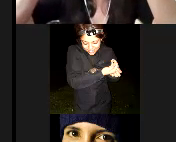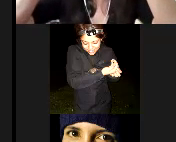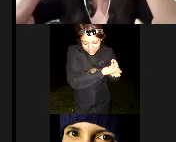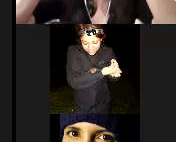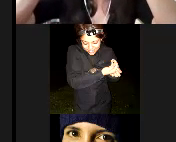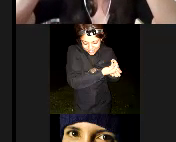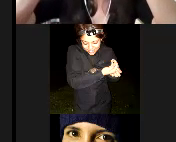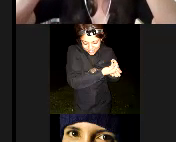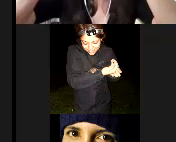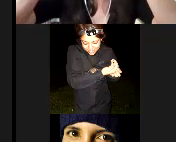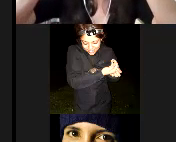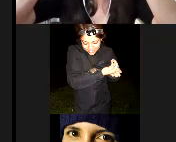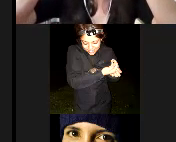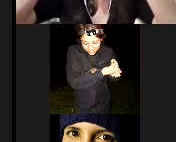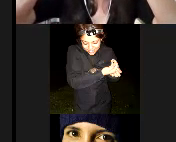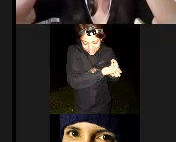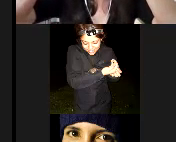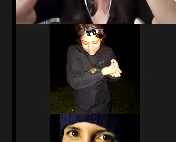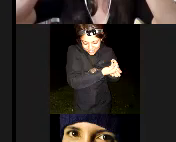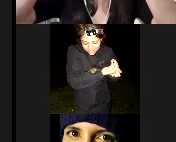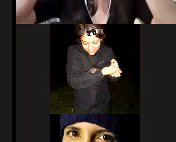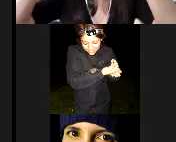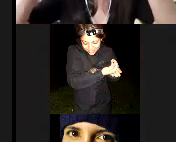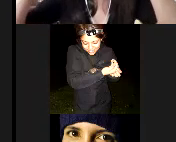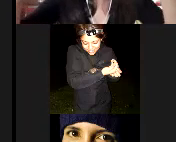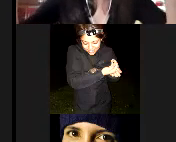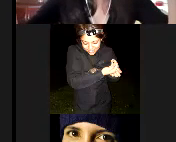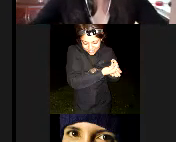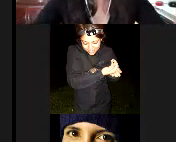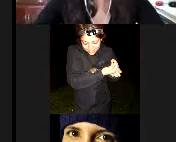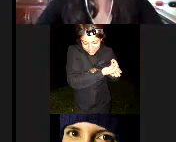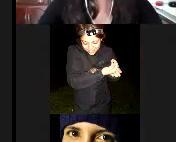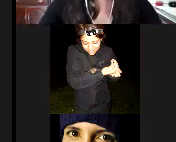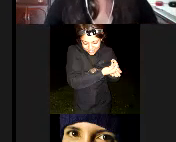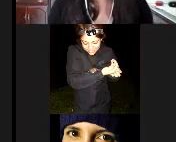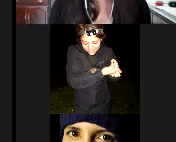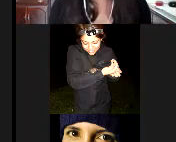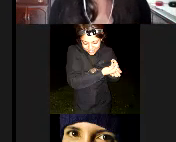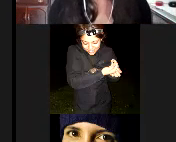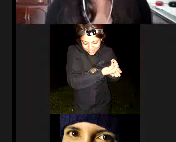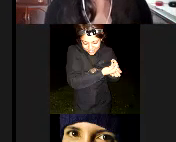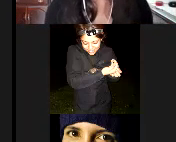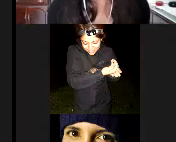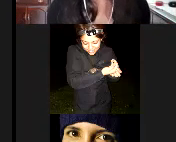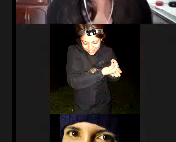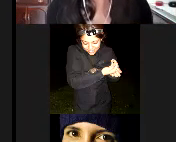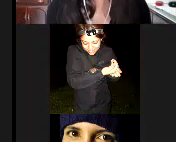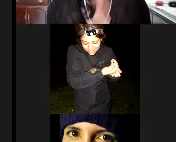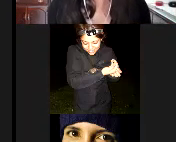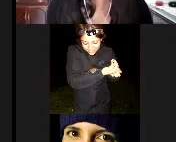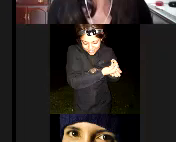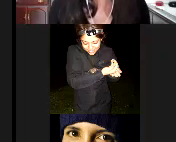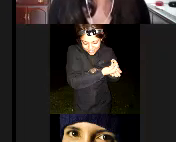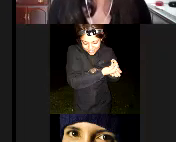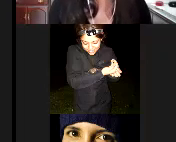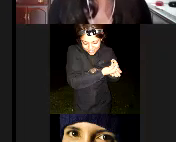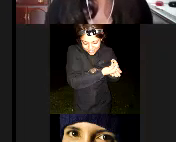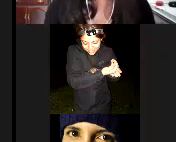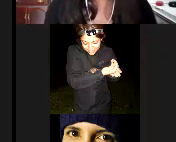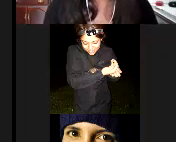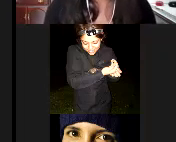le veo solución. Por ejemplo, hacemos el dragado, hacemos cualquier cosa en el agua, pero si no se soluciona el problema de raíz, de todas formas van a